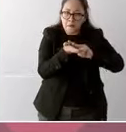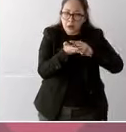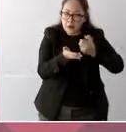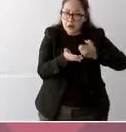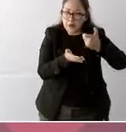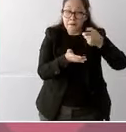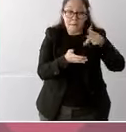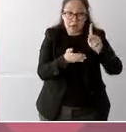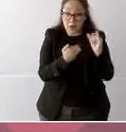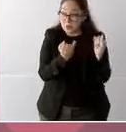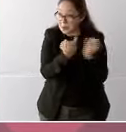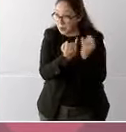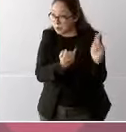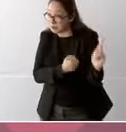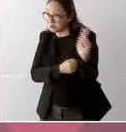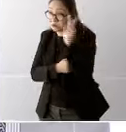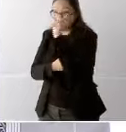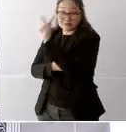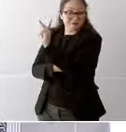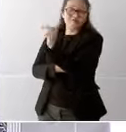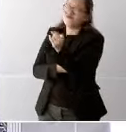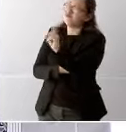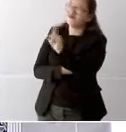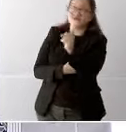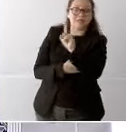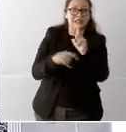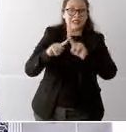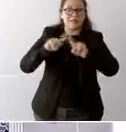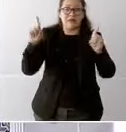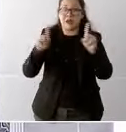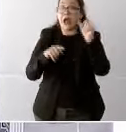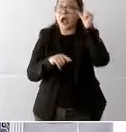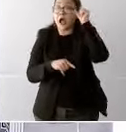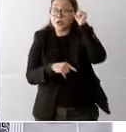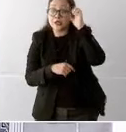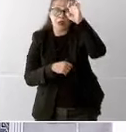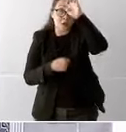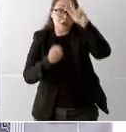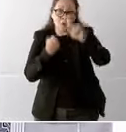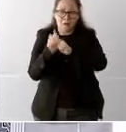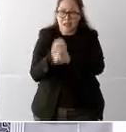sube lo mismo que en Asia y que en Europa.